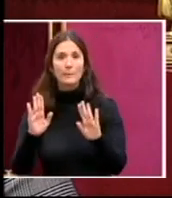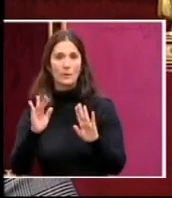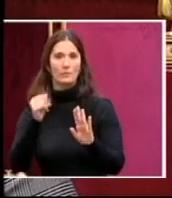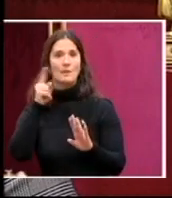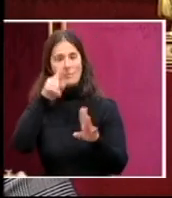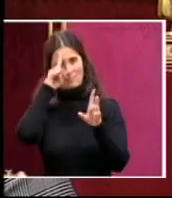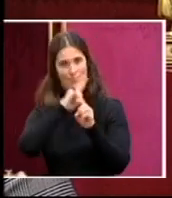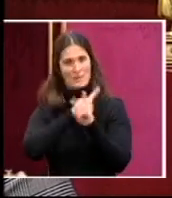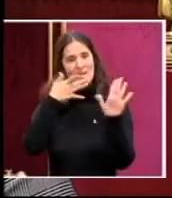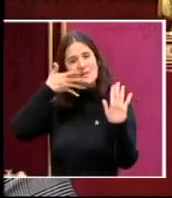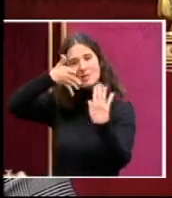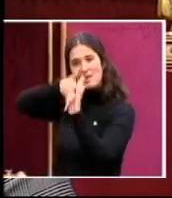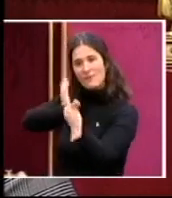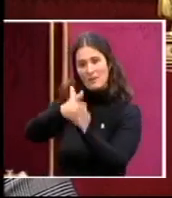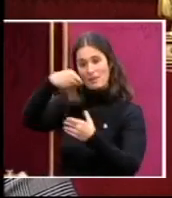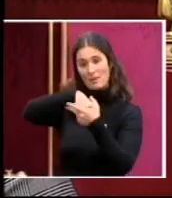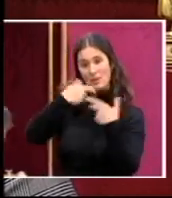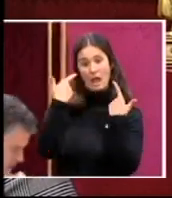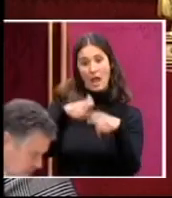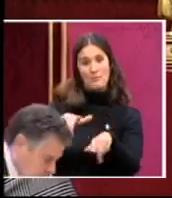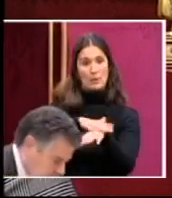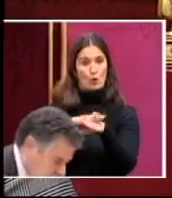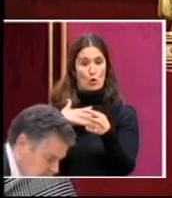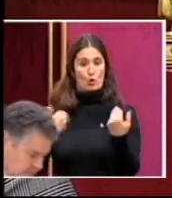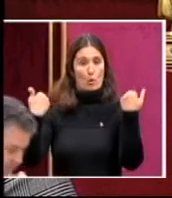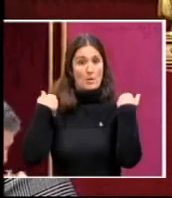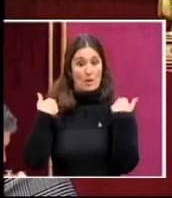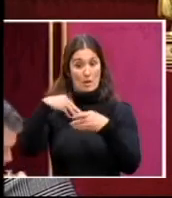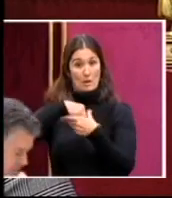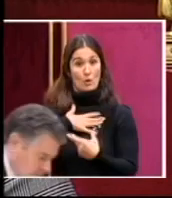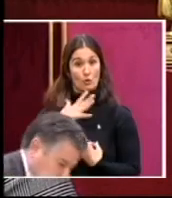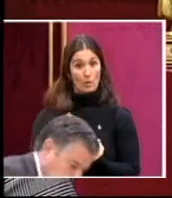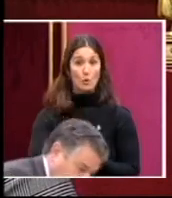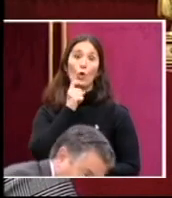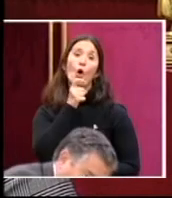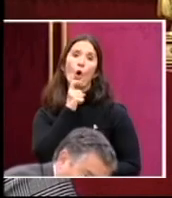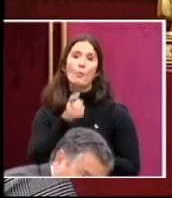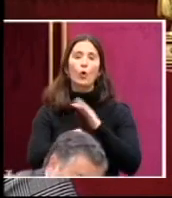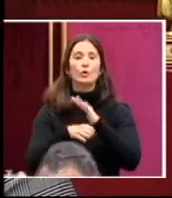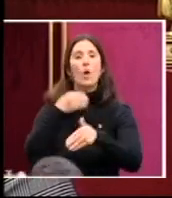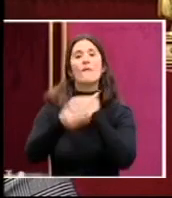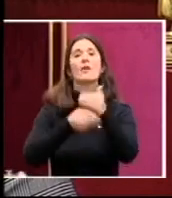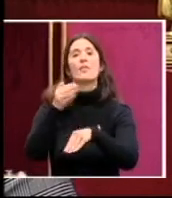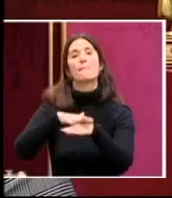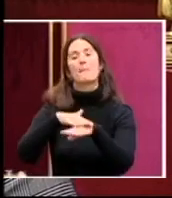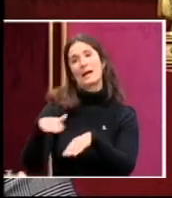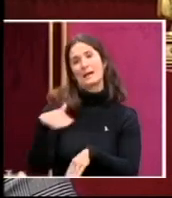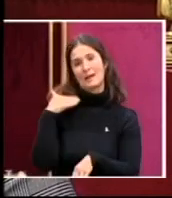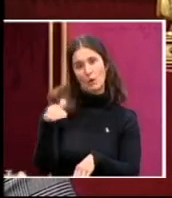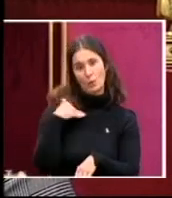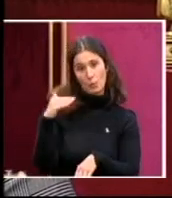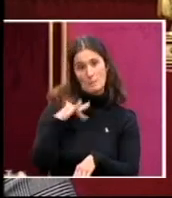deja bien definido en el propio ámbito de competencias del ayuntamiento cómo poder avanzar para recuperar